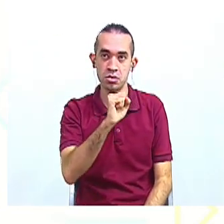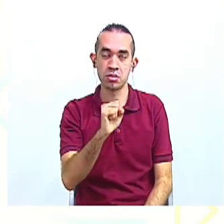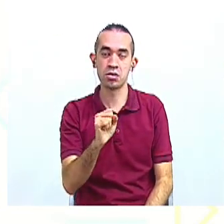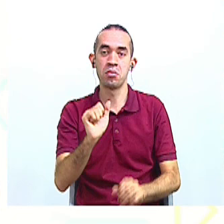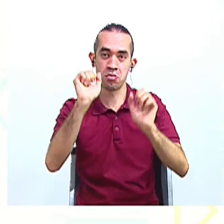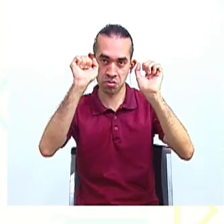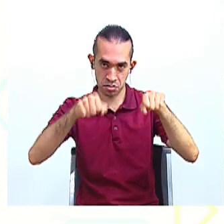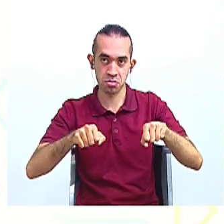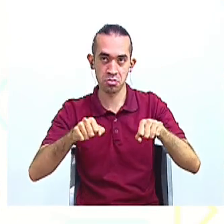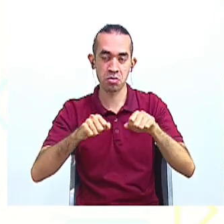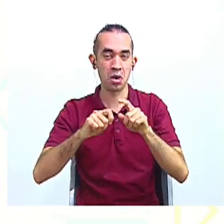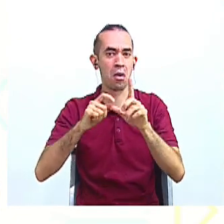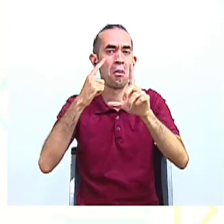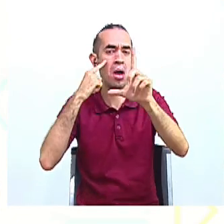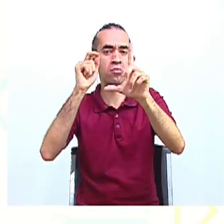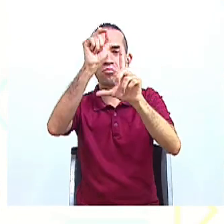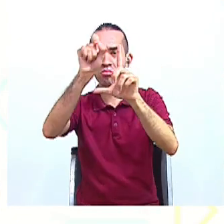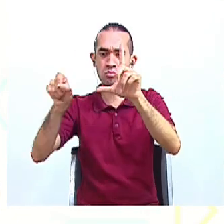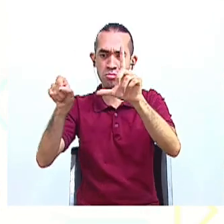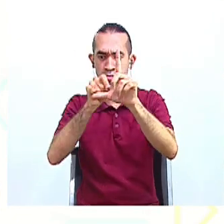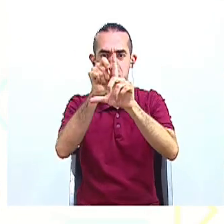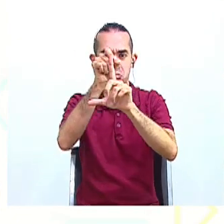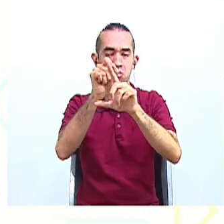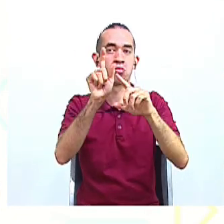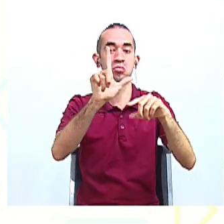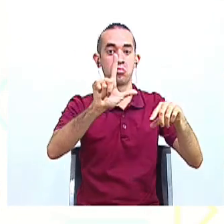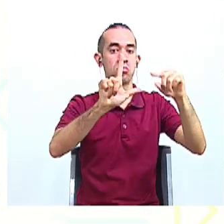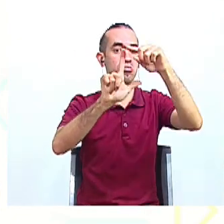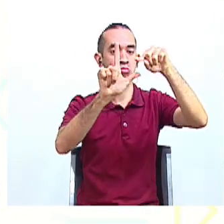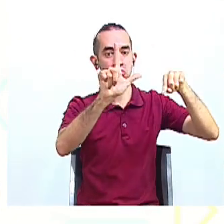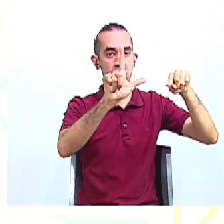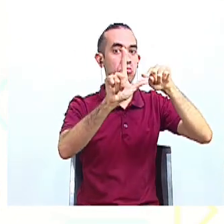que podemos trazar triángulos semejantes.